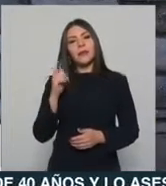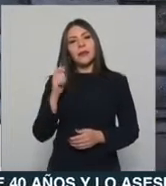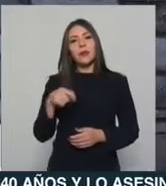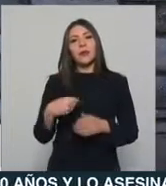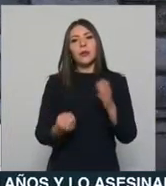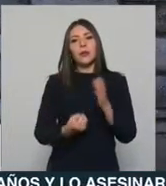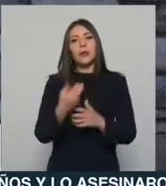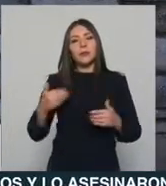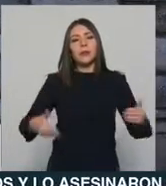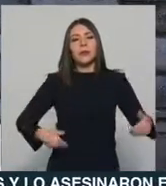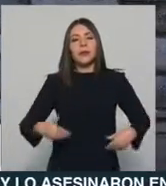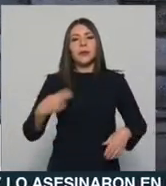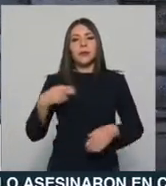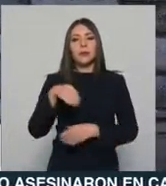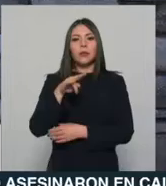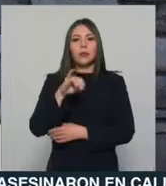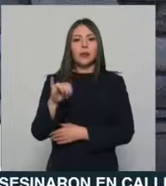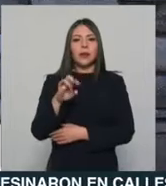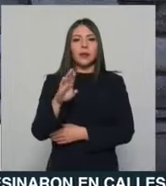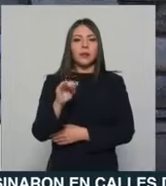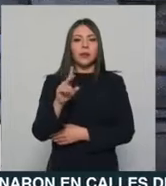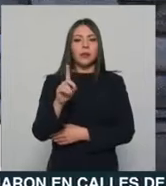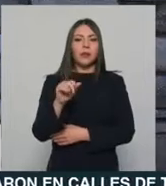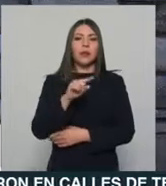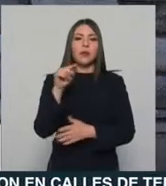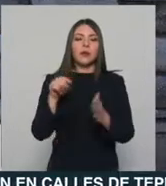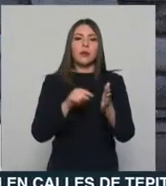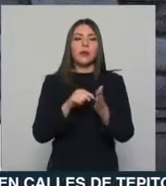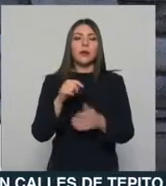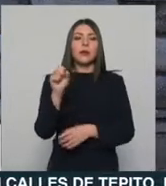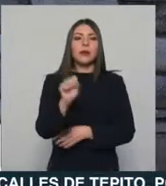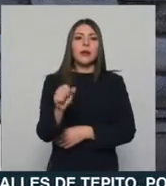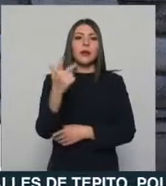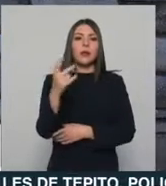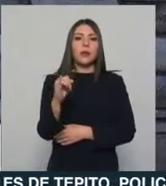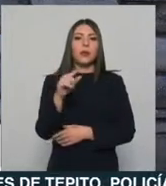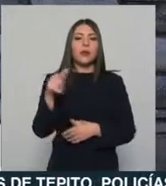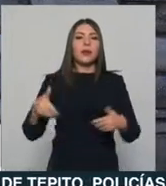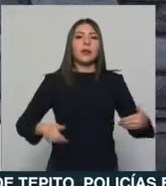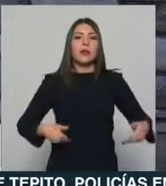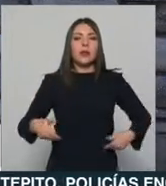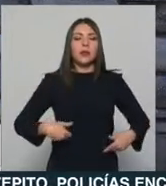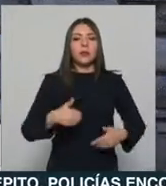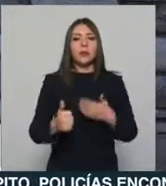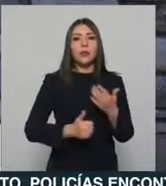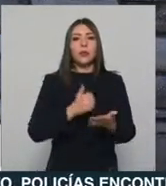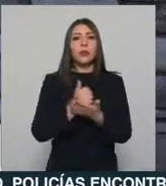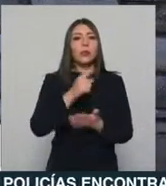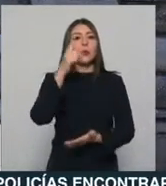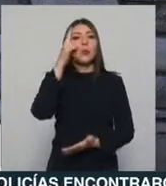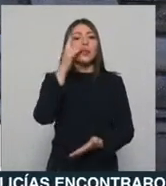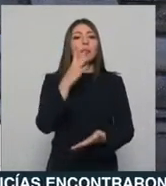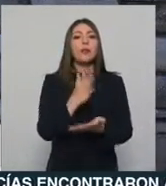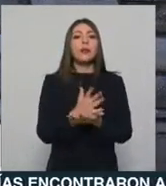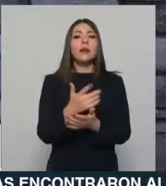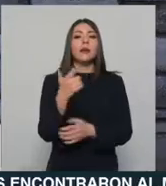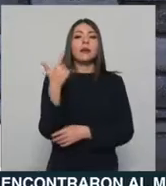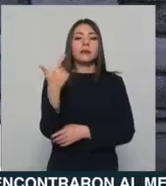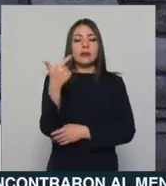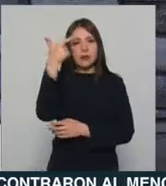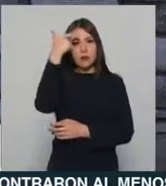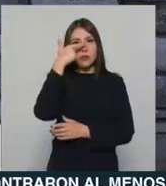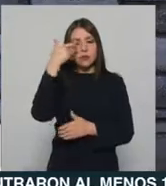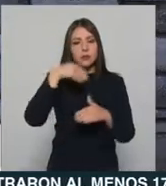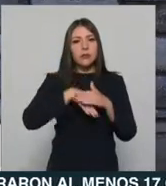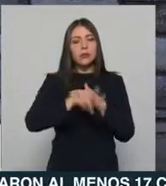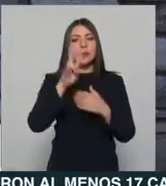presenta este sábado 8 de junio en el Teatro de la Ciudad de Esperanza Iris, única función a las 7 de la noche y